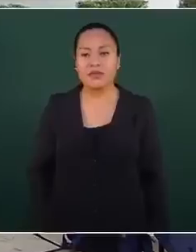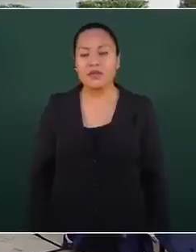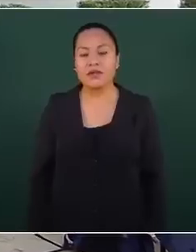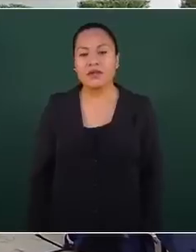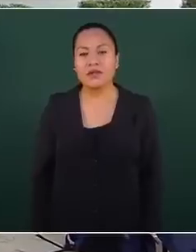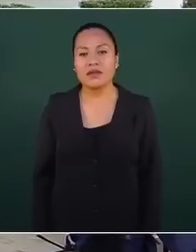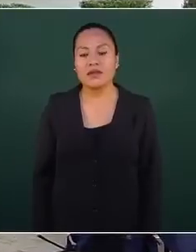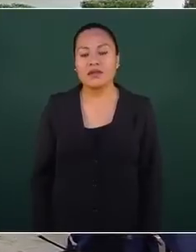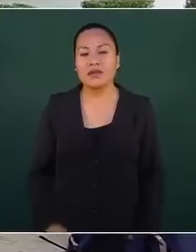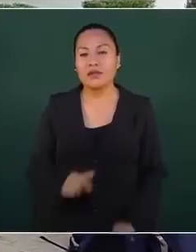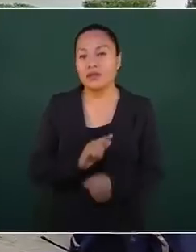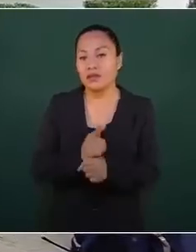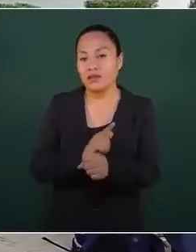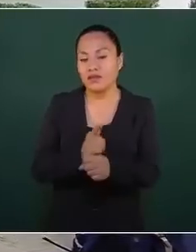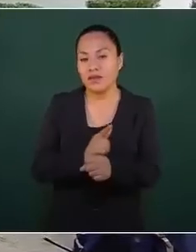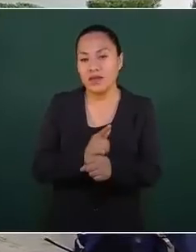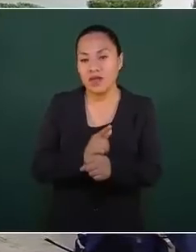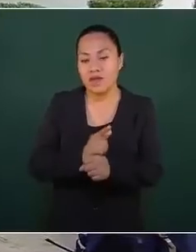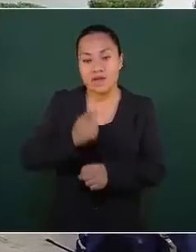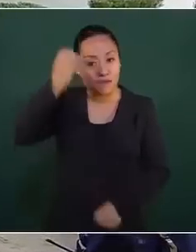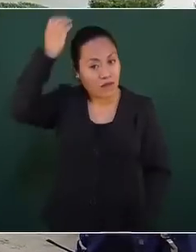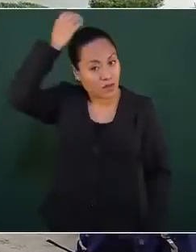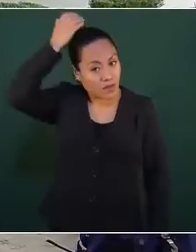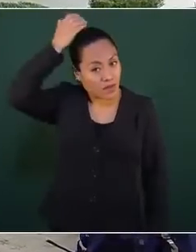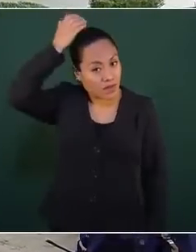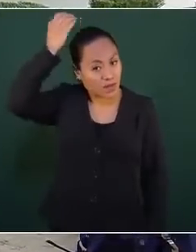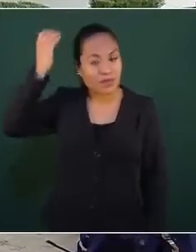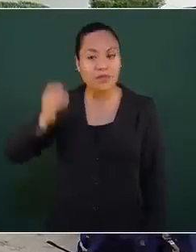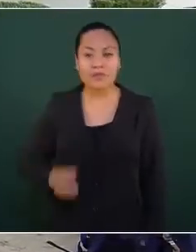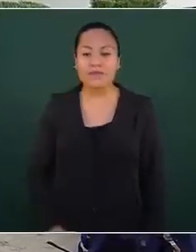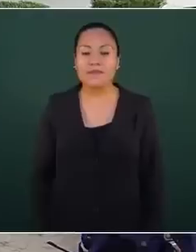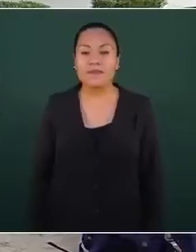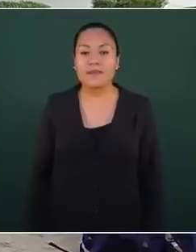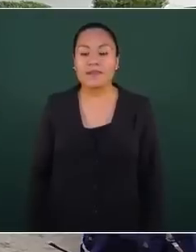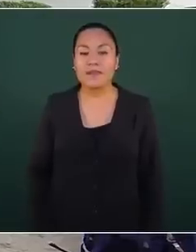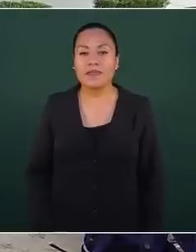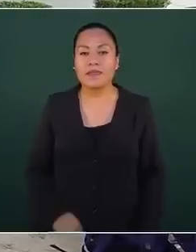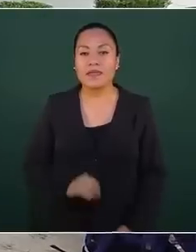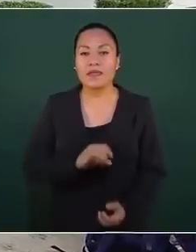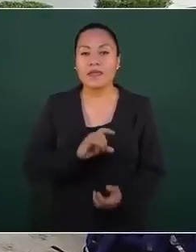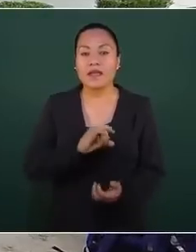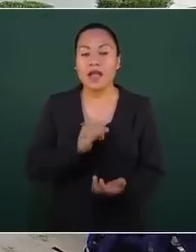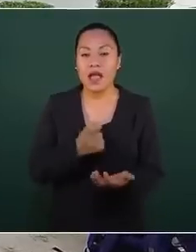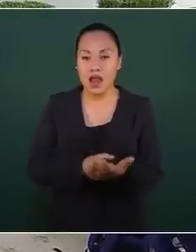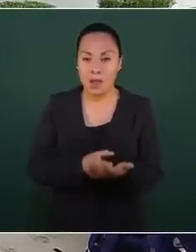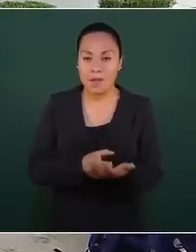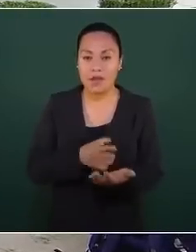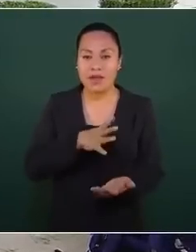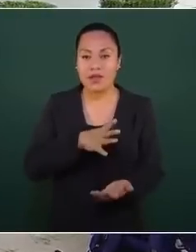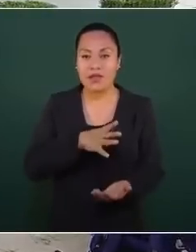Otra, Licenciatura en Enfermería, en Xalapa del Marqués.